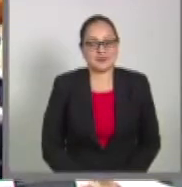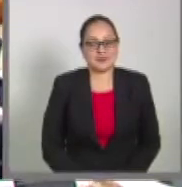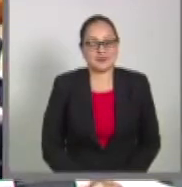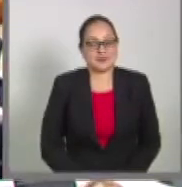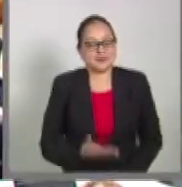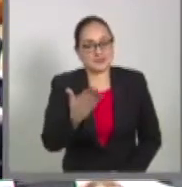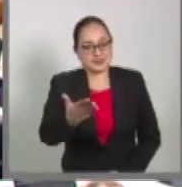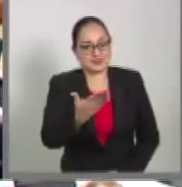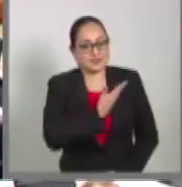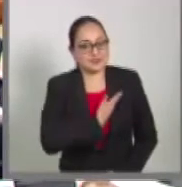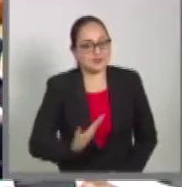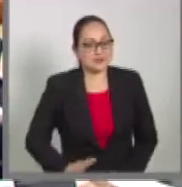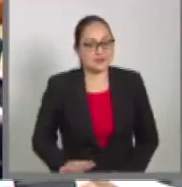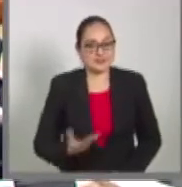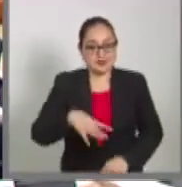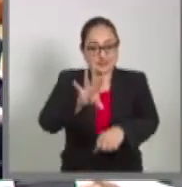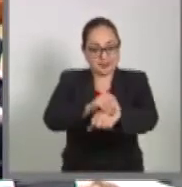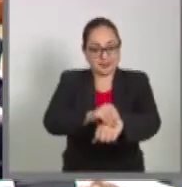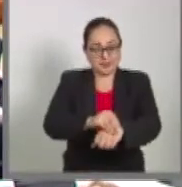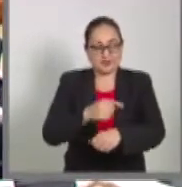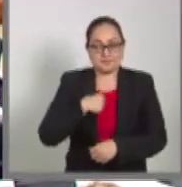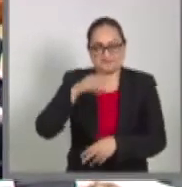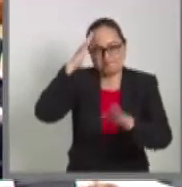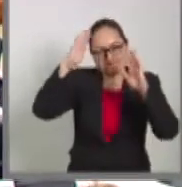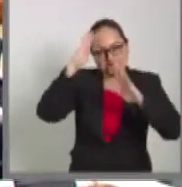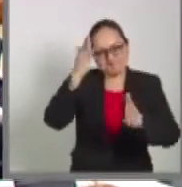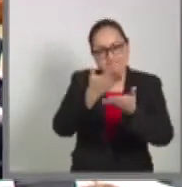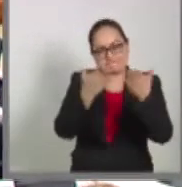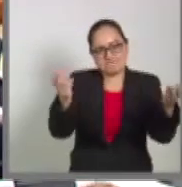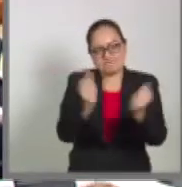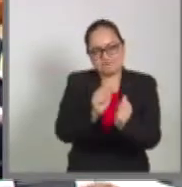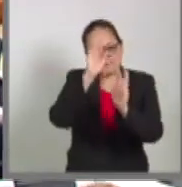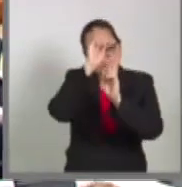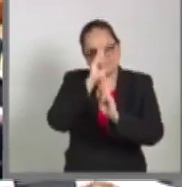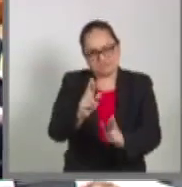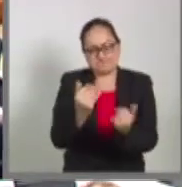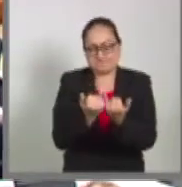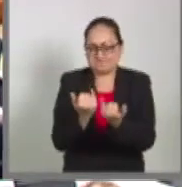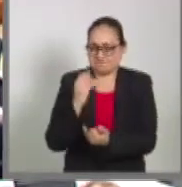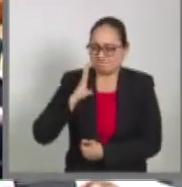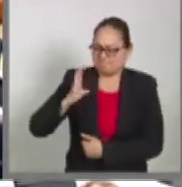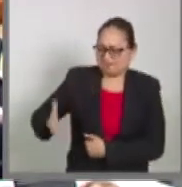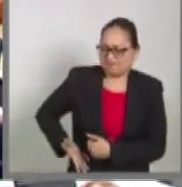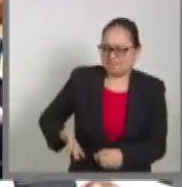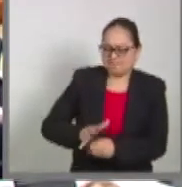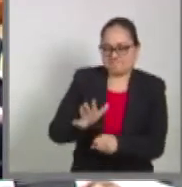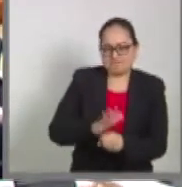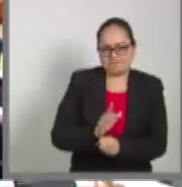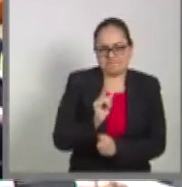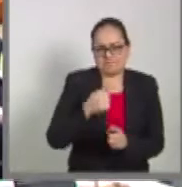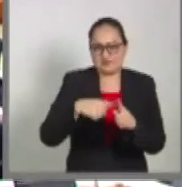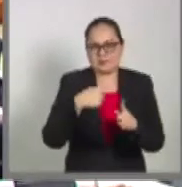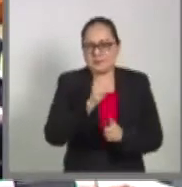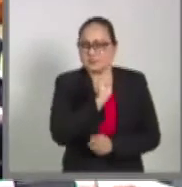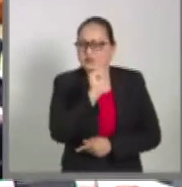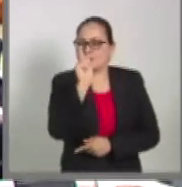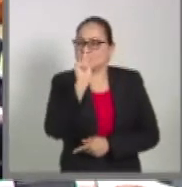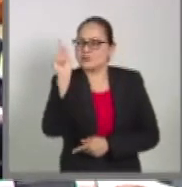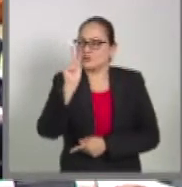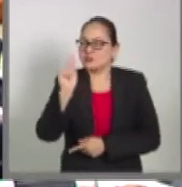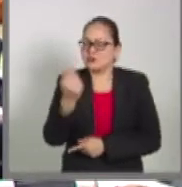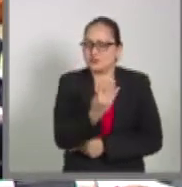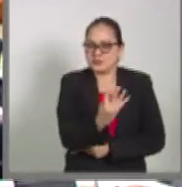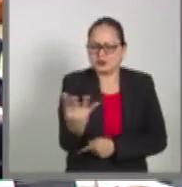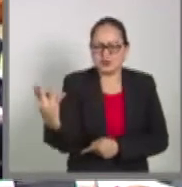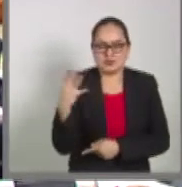Con su venia, presidente, saludo con muchísimo respeto y orgullo a las personalidades que hoy están